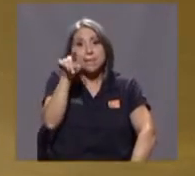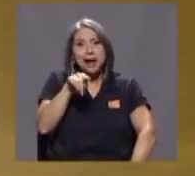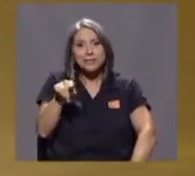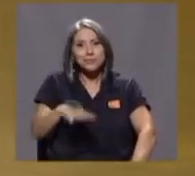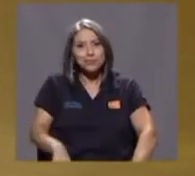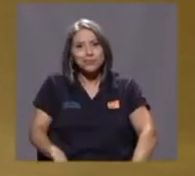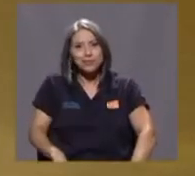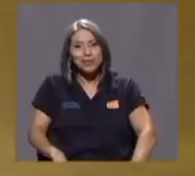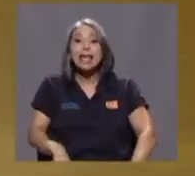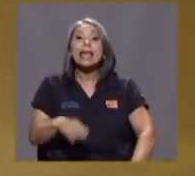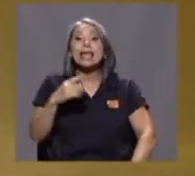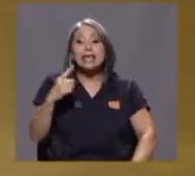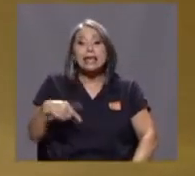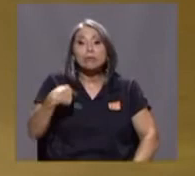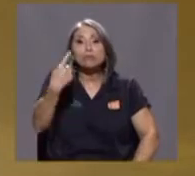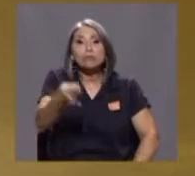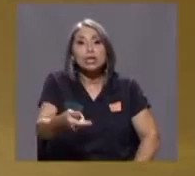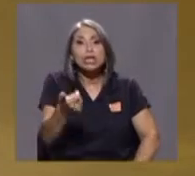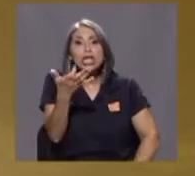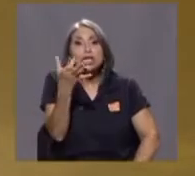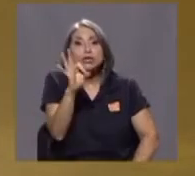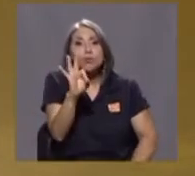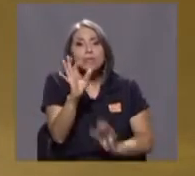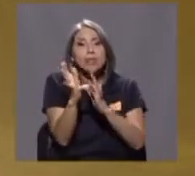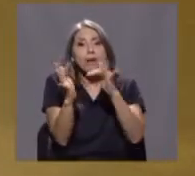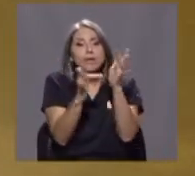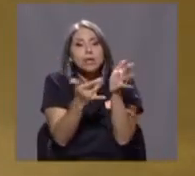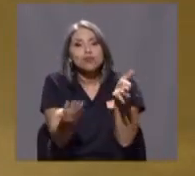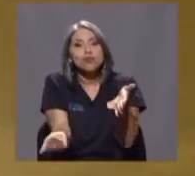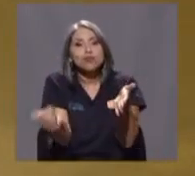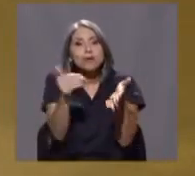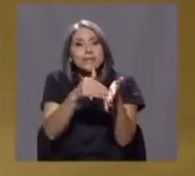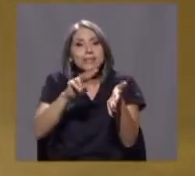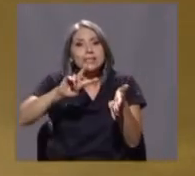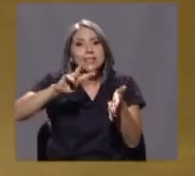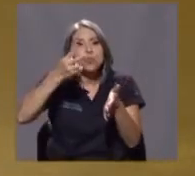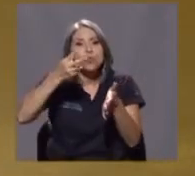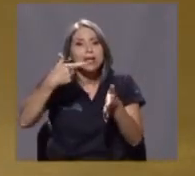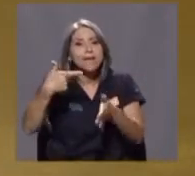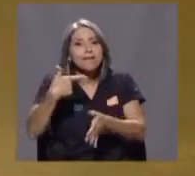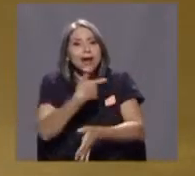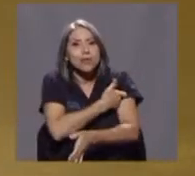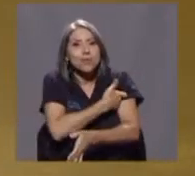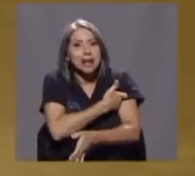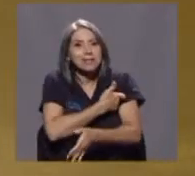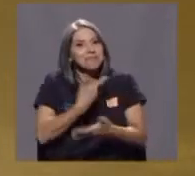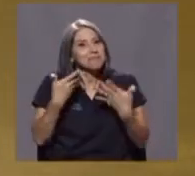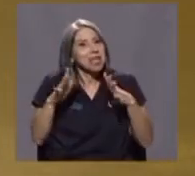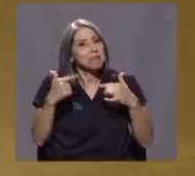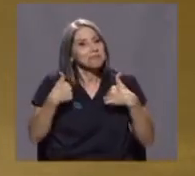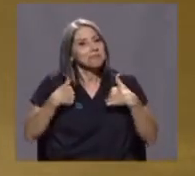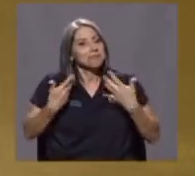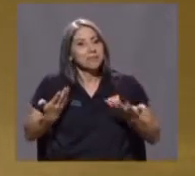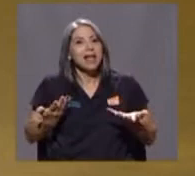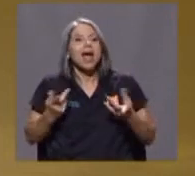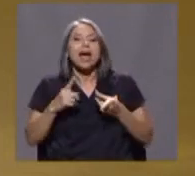el 19 de abril recibirá la segunda vacuna, de manera que